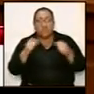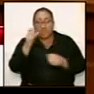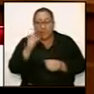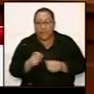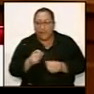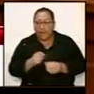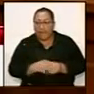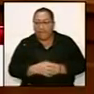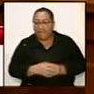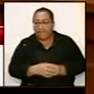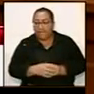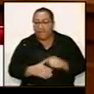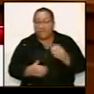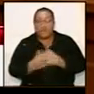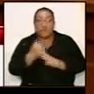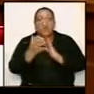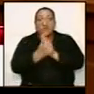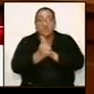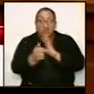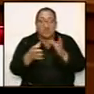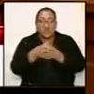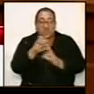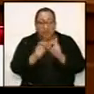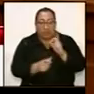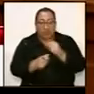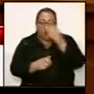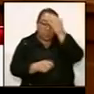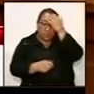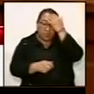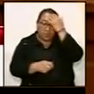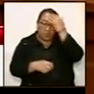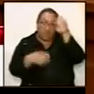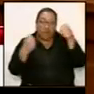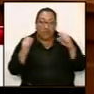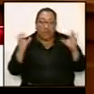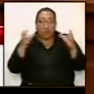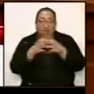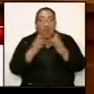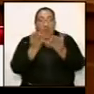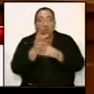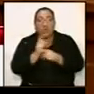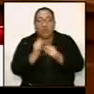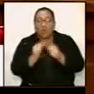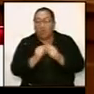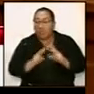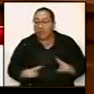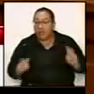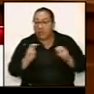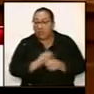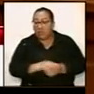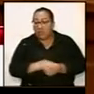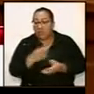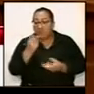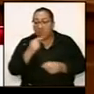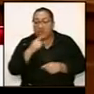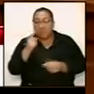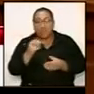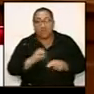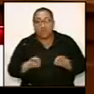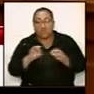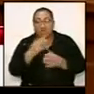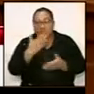para deportistas y nuevos talentos. El deporte aportará una educación con valores. Esperemos que sea